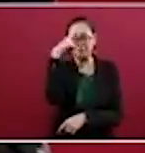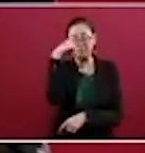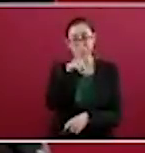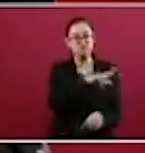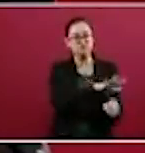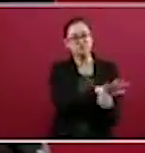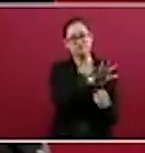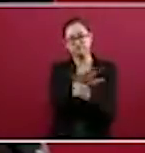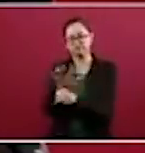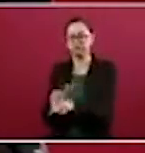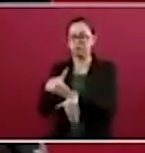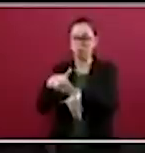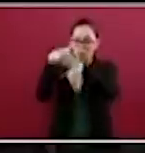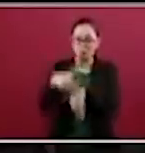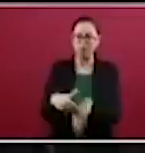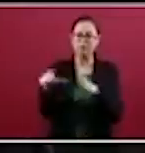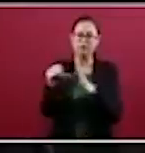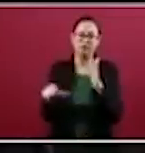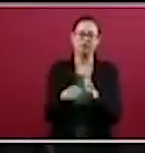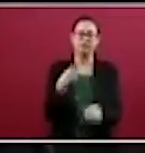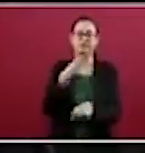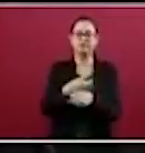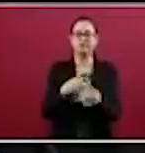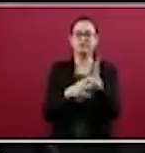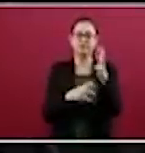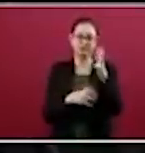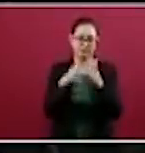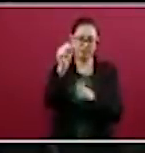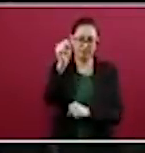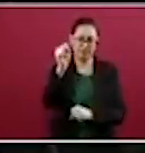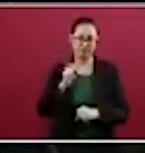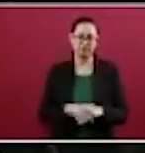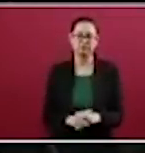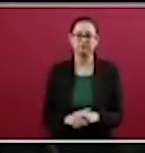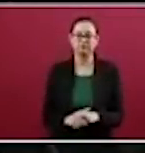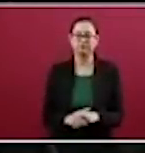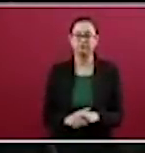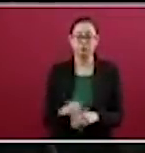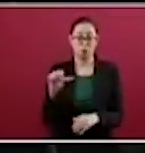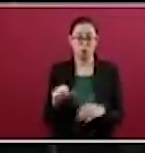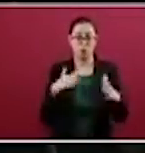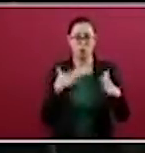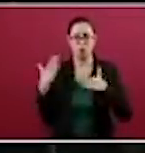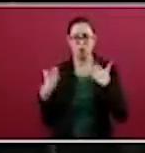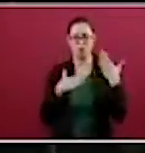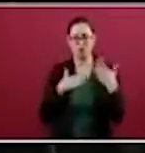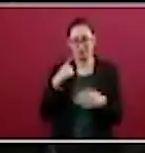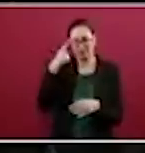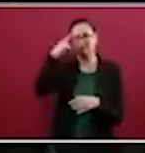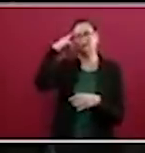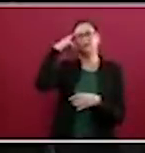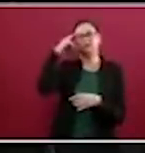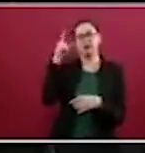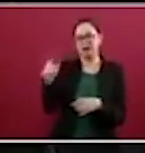cabal cumplimiento del artículo 3 de la Constitución. Y para celebrarlo es oportuno recuperar la imagen de la patria